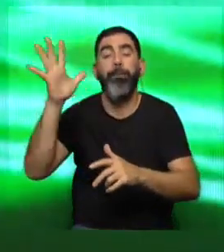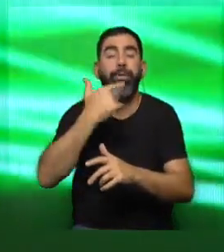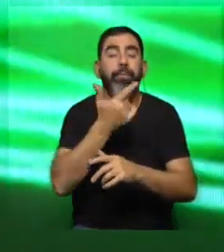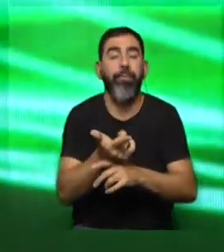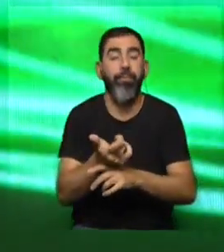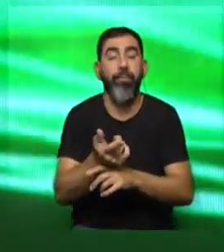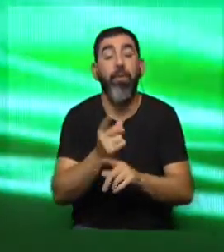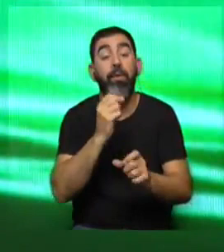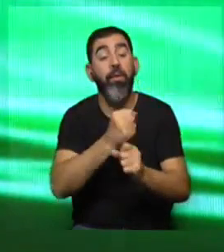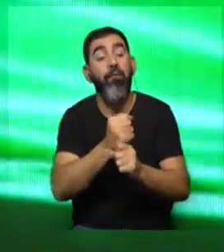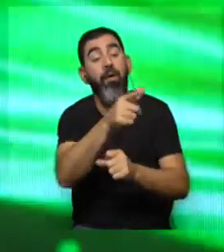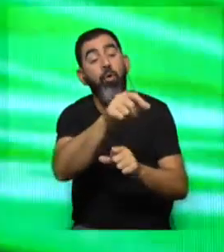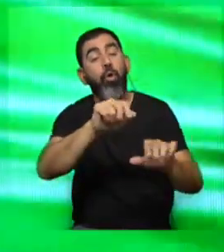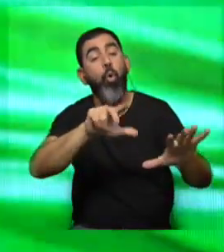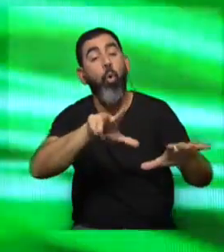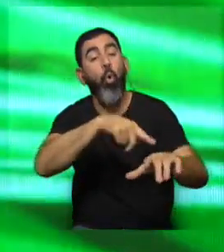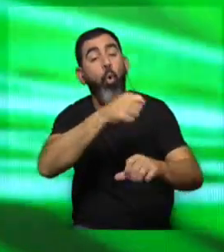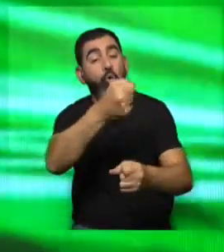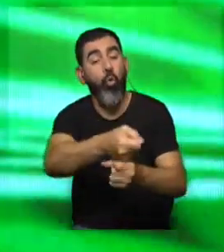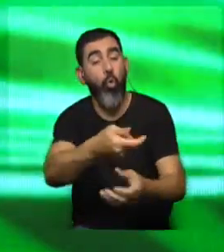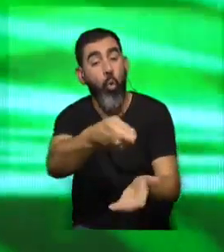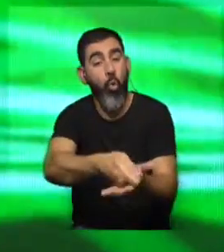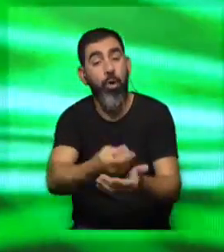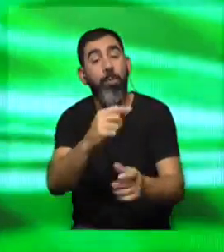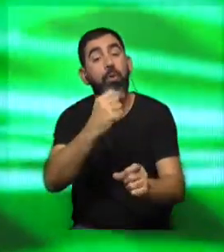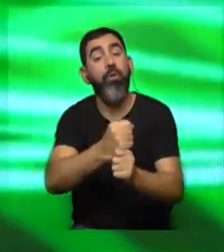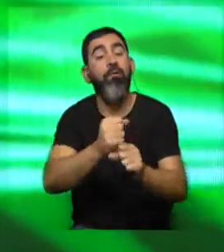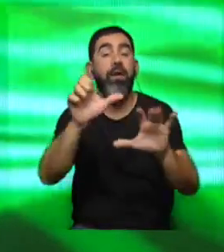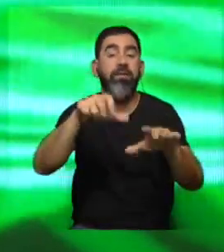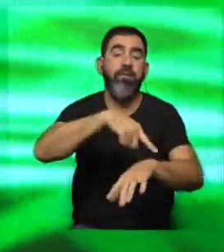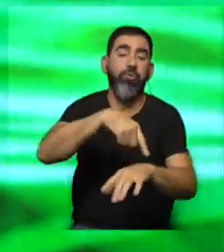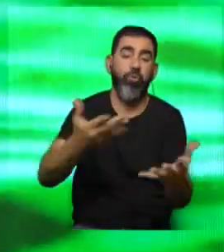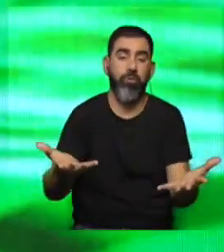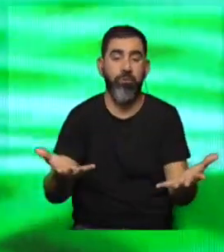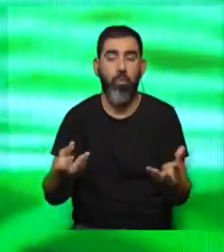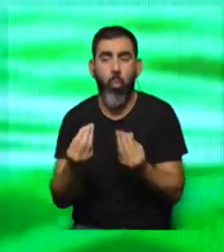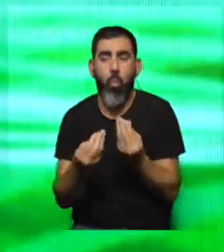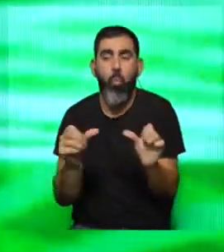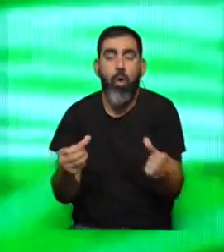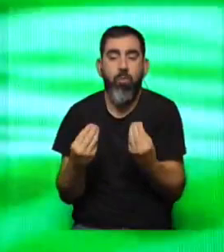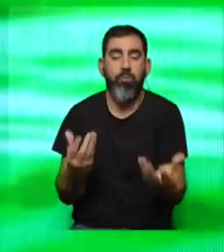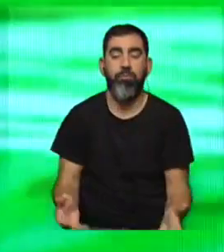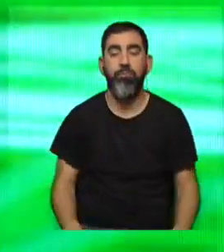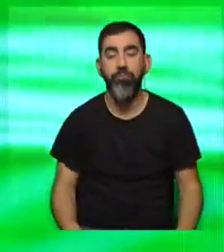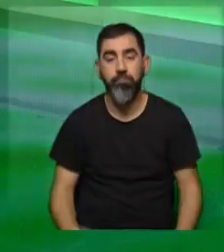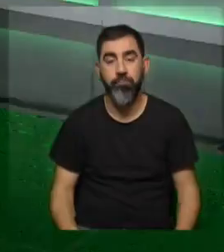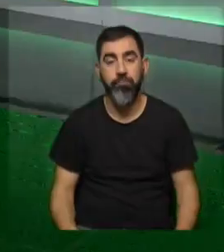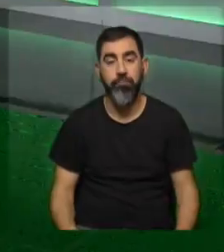Che mira que ahora vas a pagar 8 horas y van a trabajar 6 así cómo hago